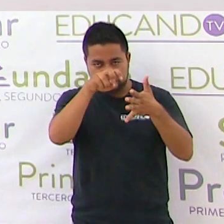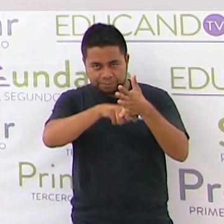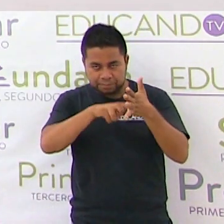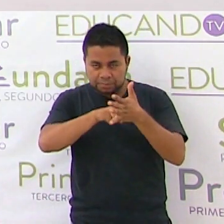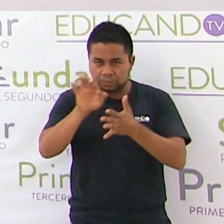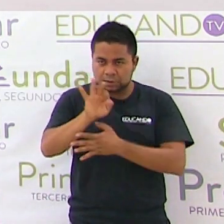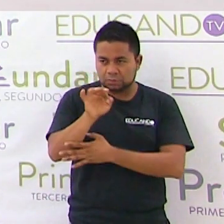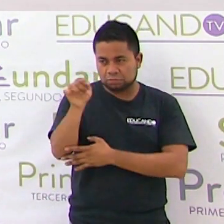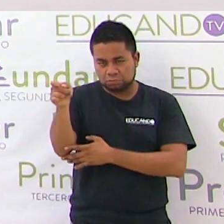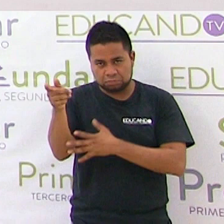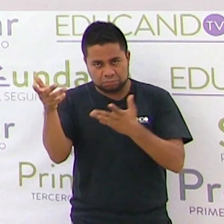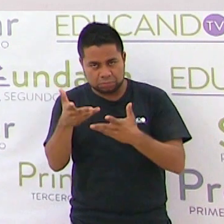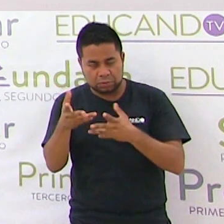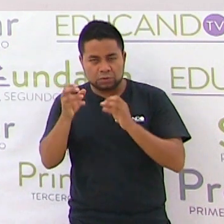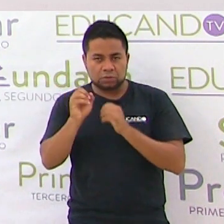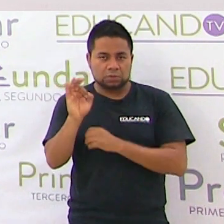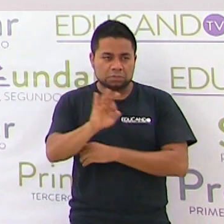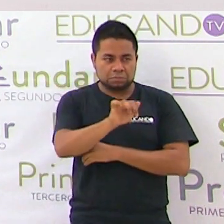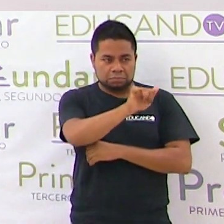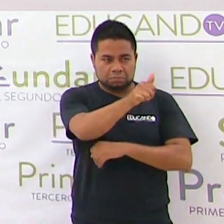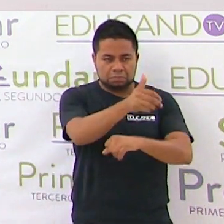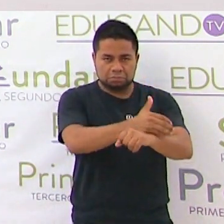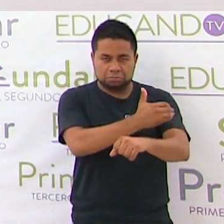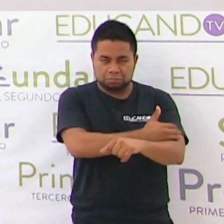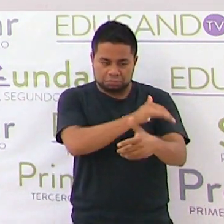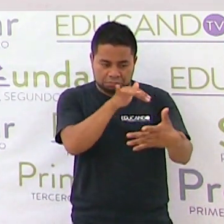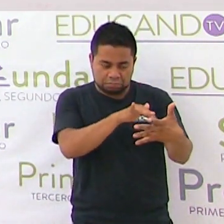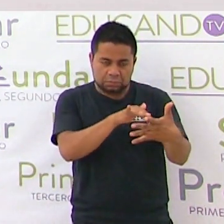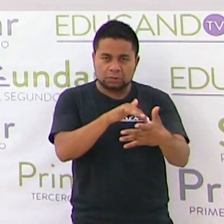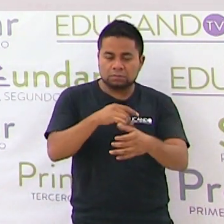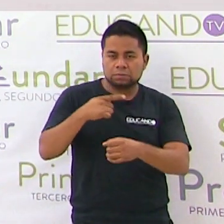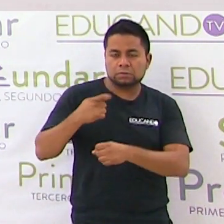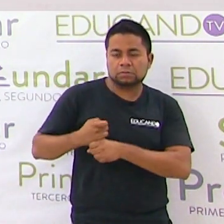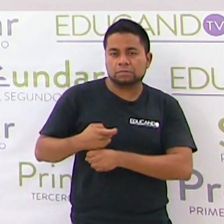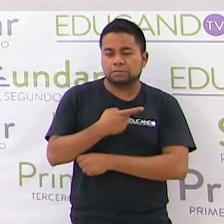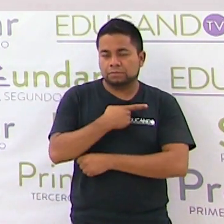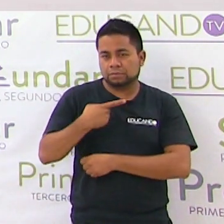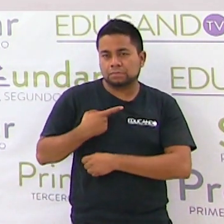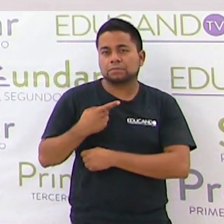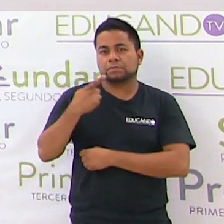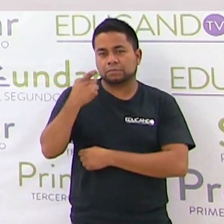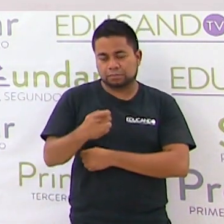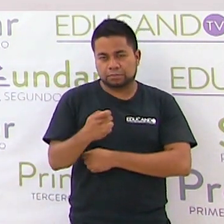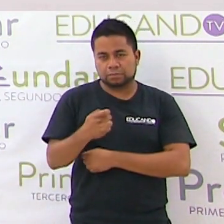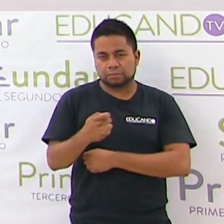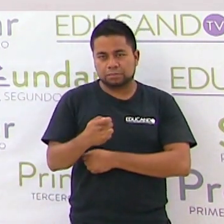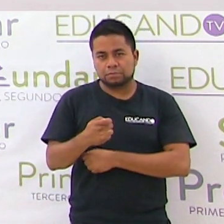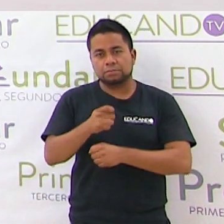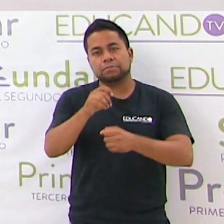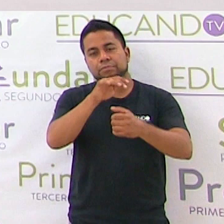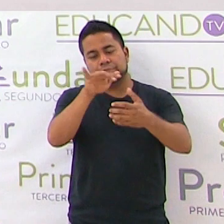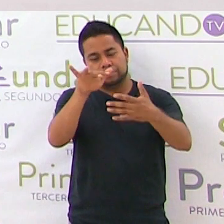hecho ustedes o lo haya hecho otro compañero, el primer paso es leer